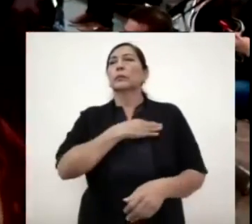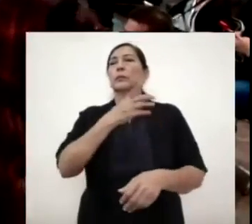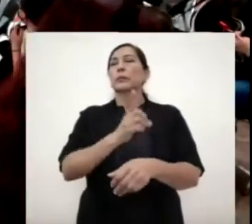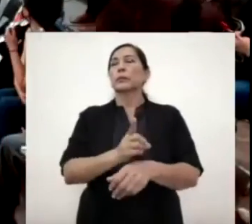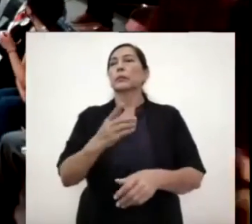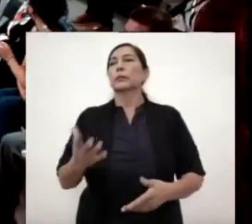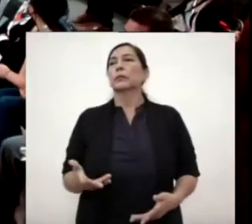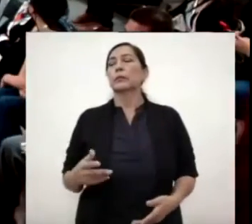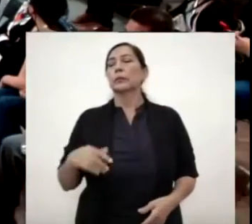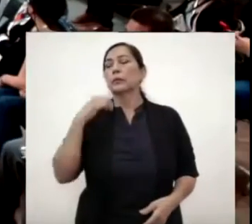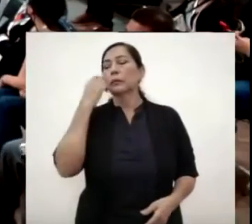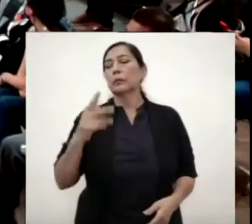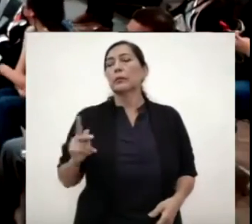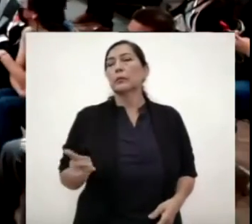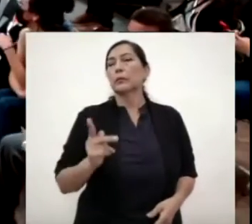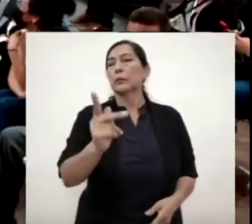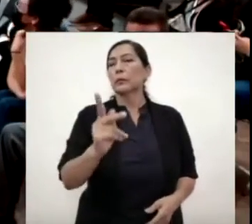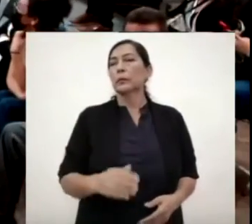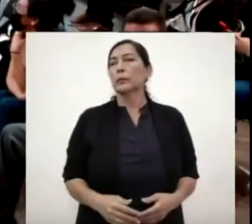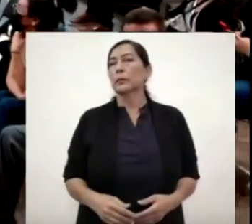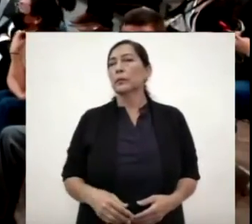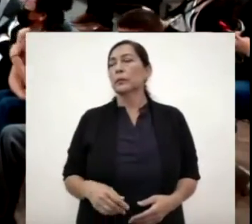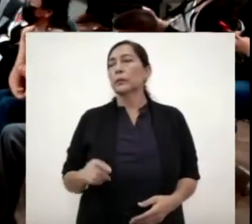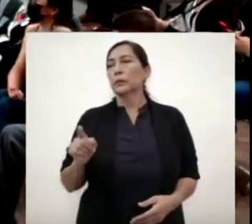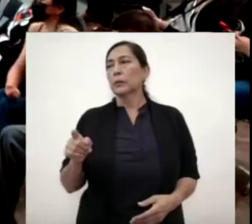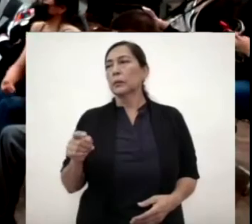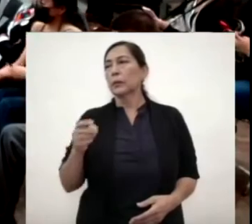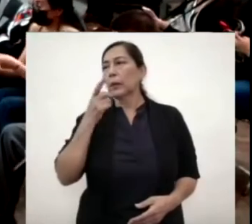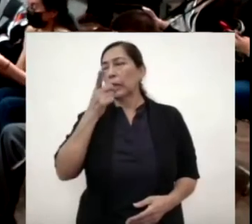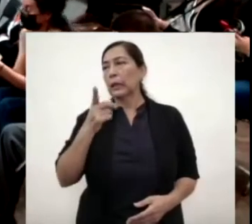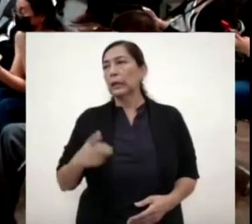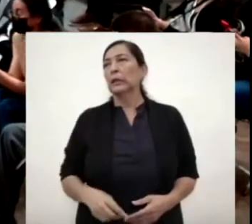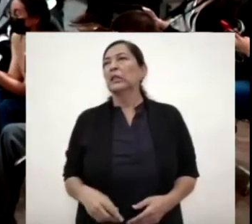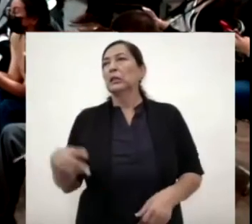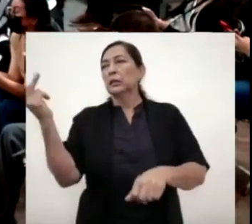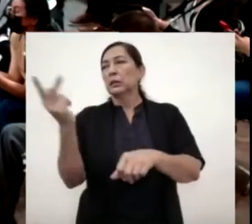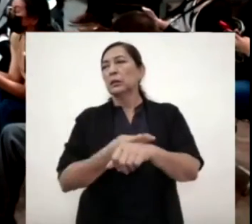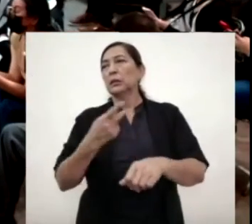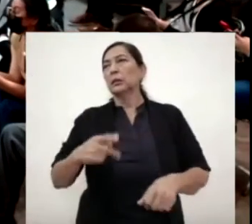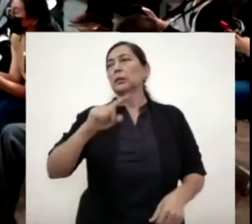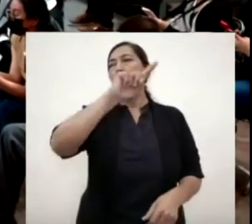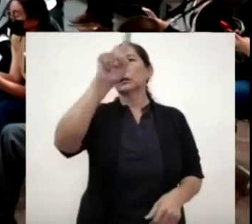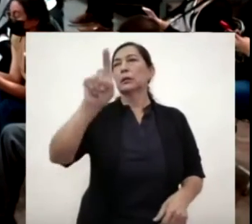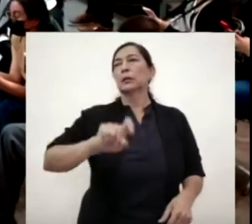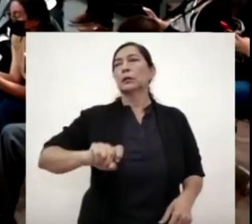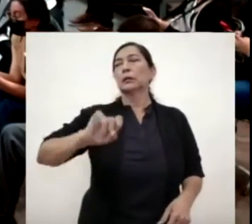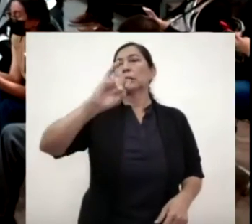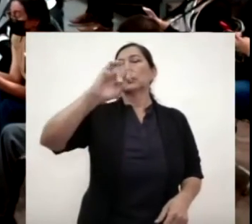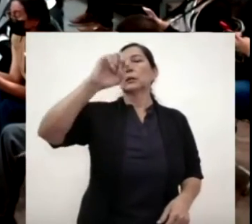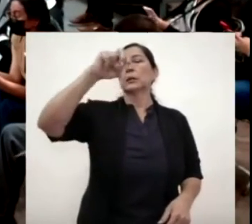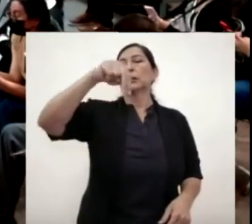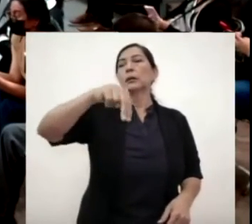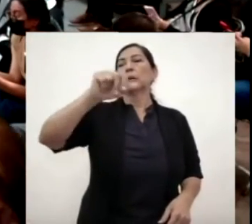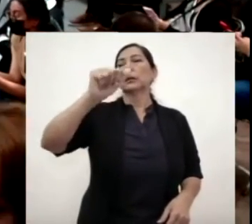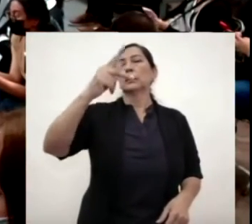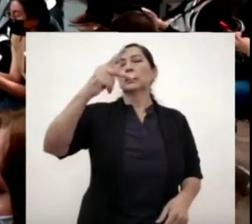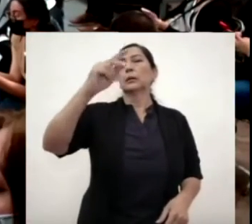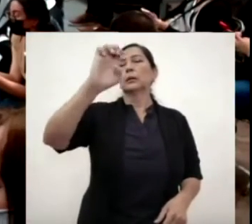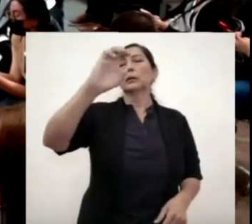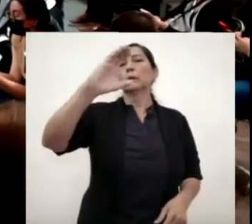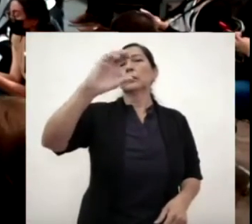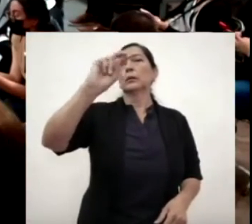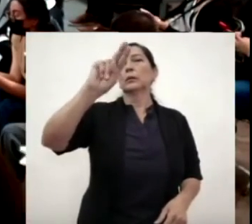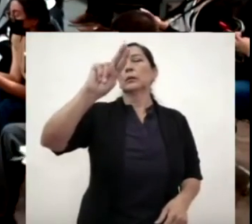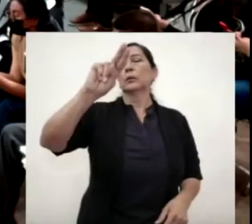días. Preguntarle, gobernador, hace un momento cuando hacía mención del hecho que sucedió en Sinapecuaro, señalaba que cortaron de tajo